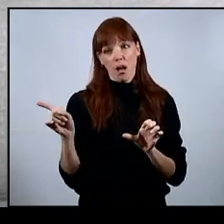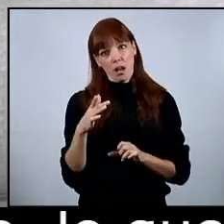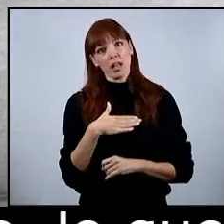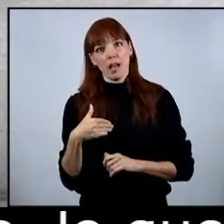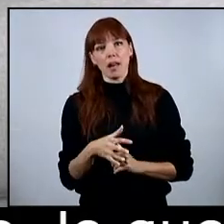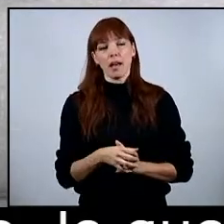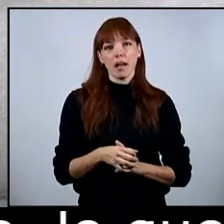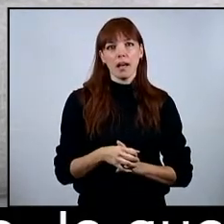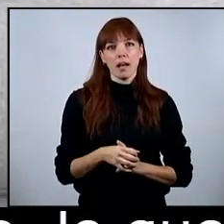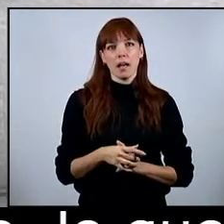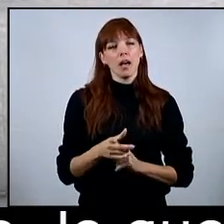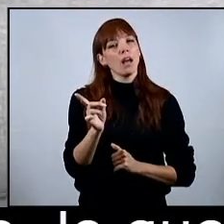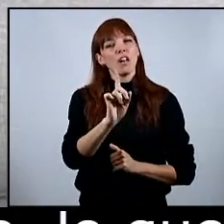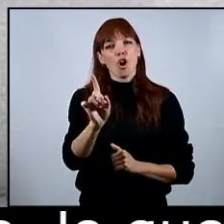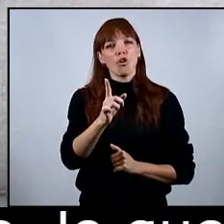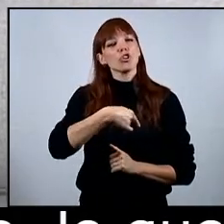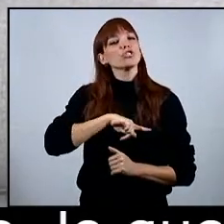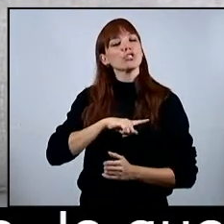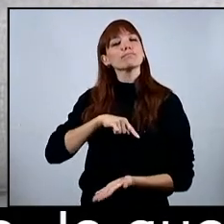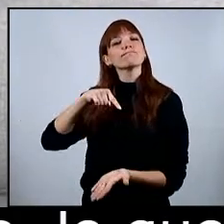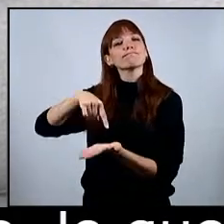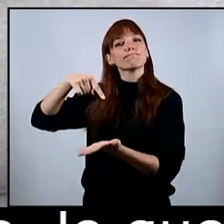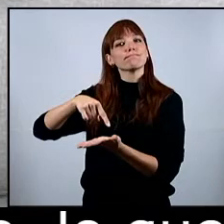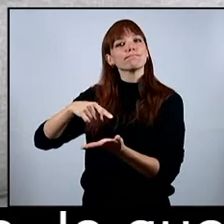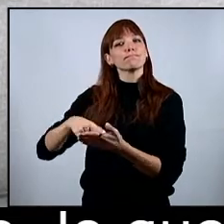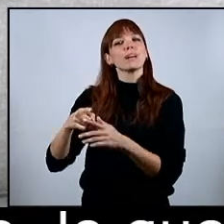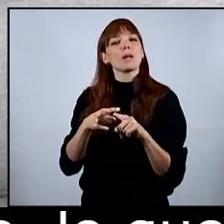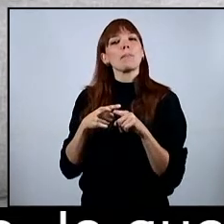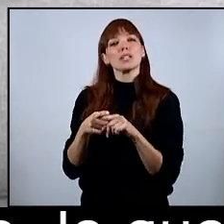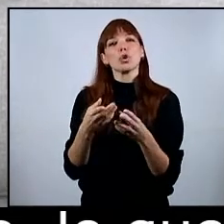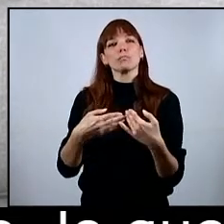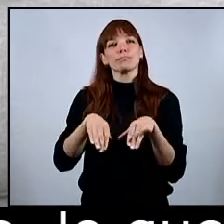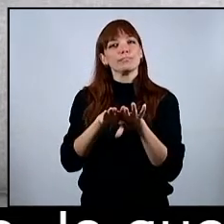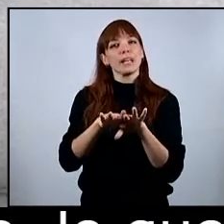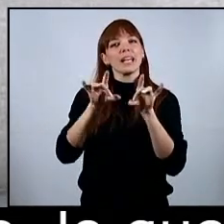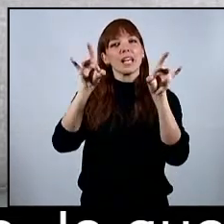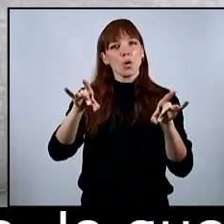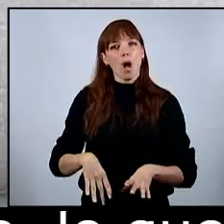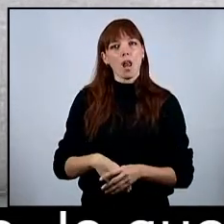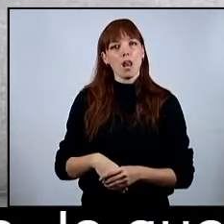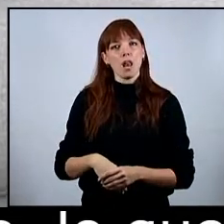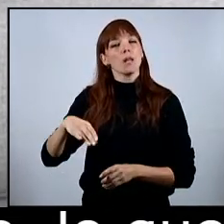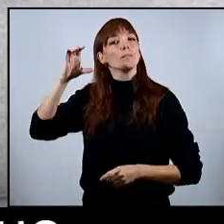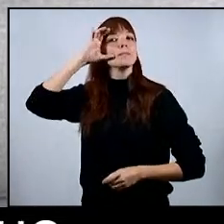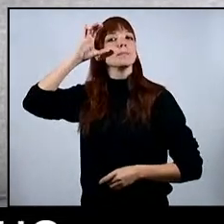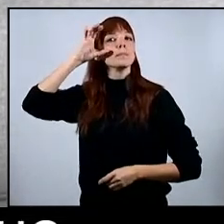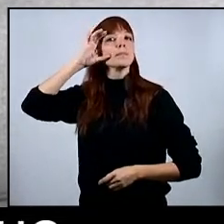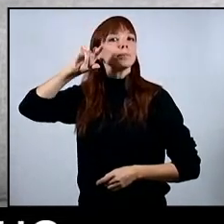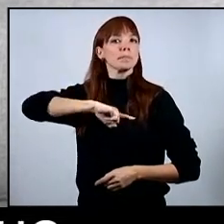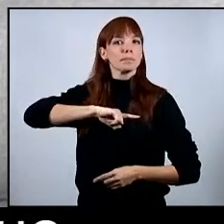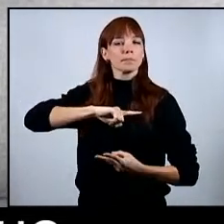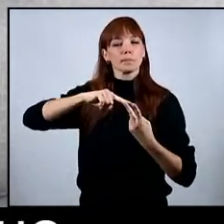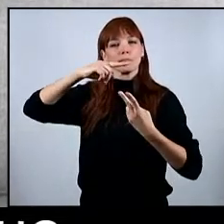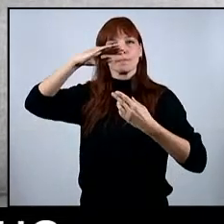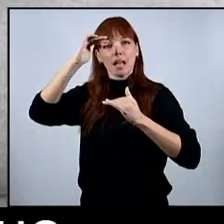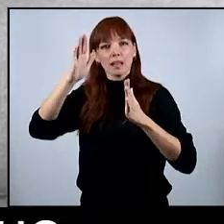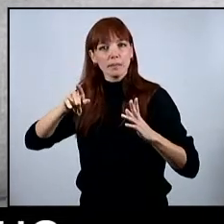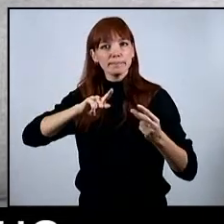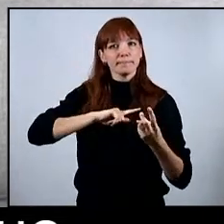a cenar en la misma mesa. Eso es lo que pedimos, que seamos escuchados, que seamos atendidos, que